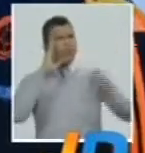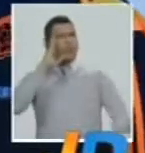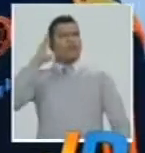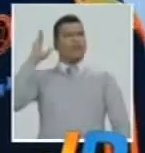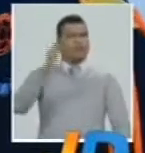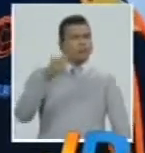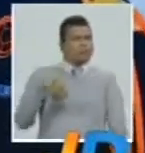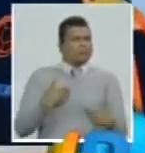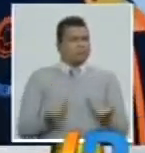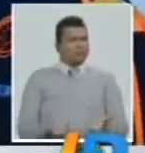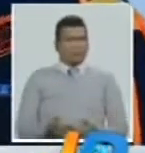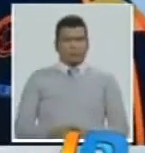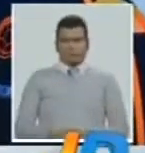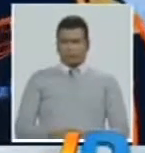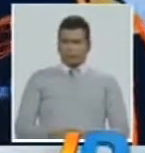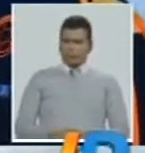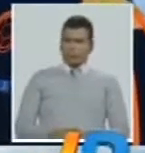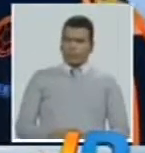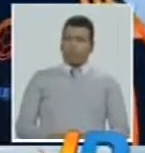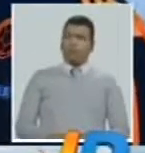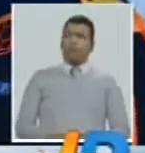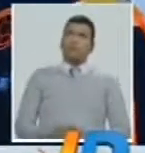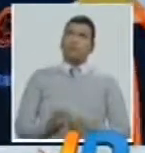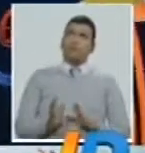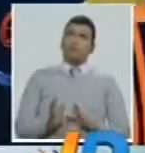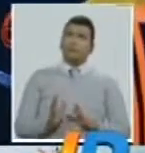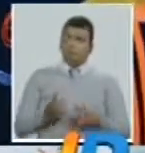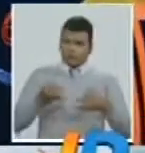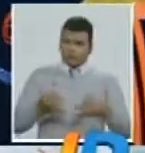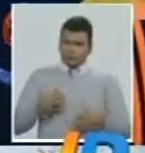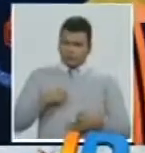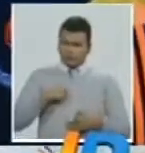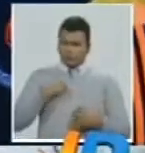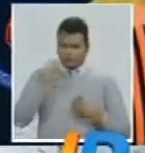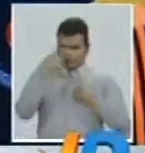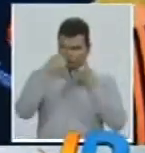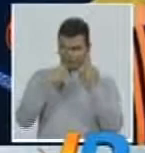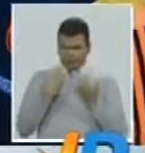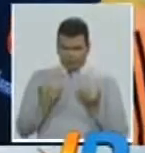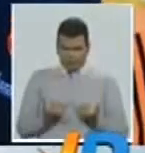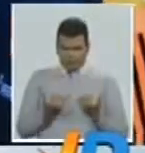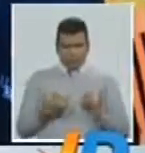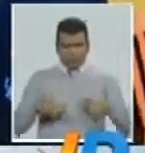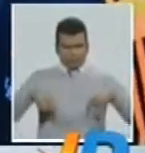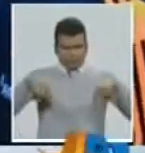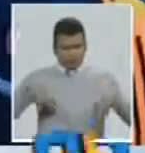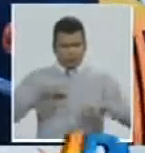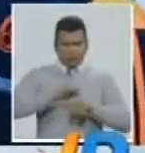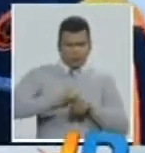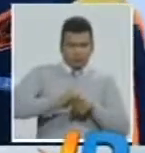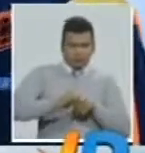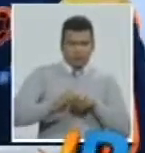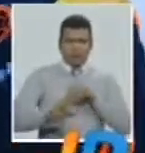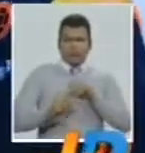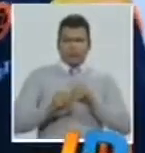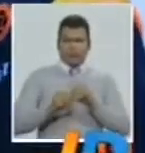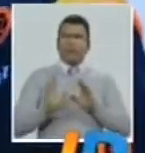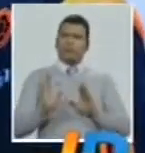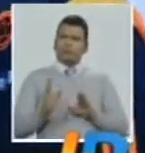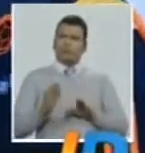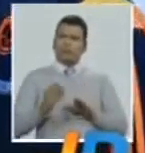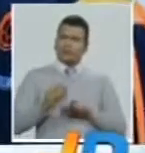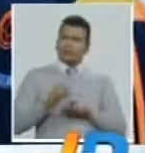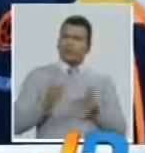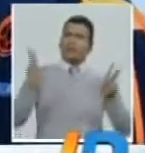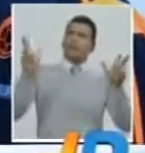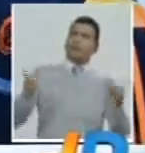Bueno, creo que en todo sentido, ¿no? Dentro de la cancha y fuera de la cancha, siempre uno trabaja para mejorar y creo que